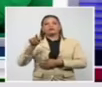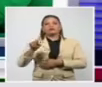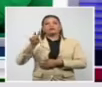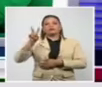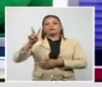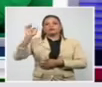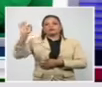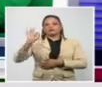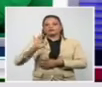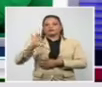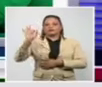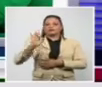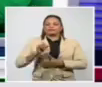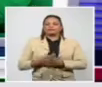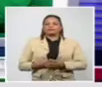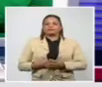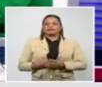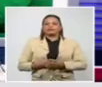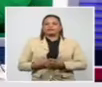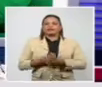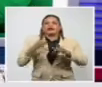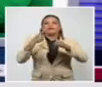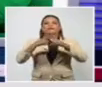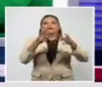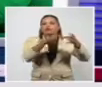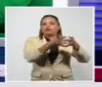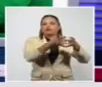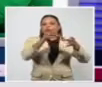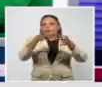55,2%. Por grupos de edades,